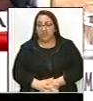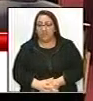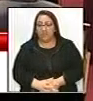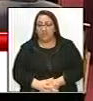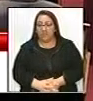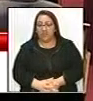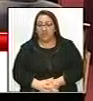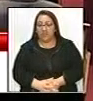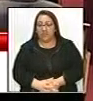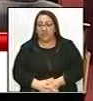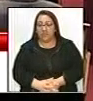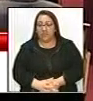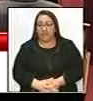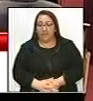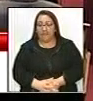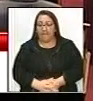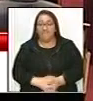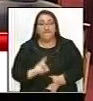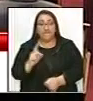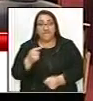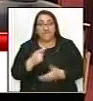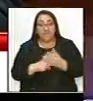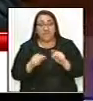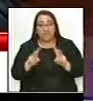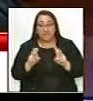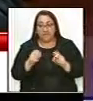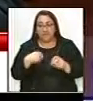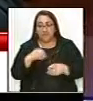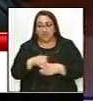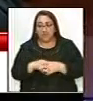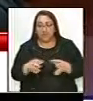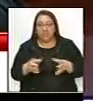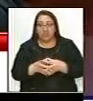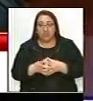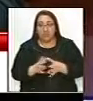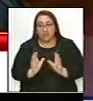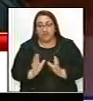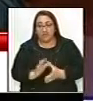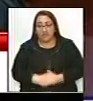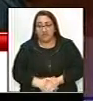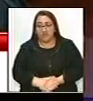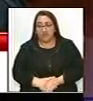Presidenta, que se vote diferente, primero este tema y luego ya votamos en conjunto para que no...